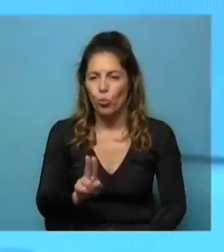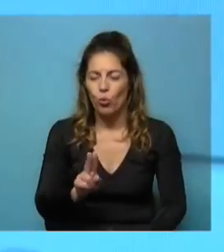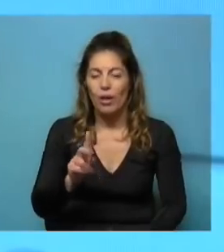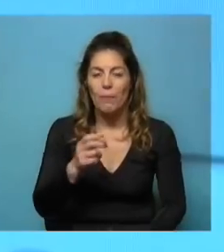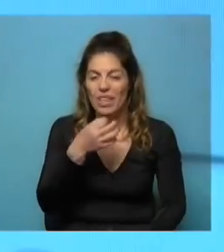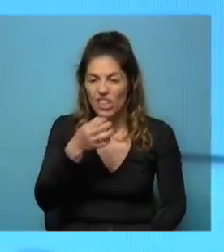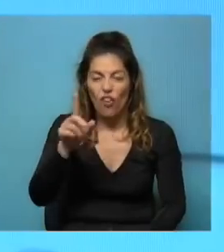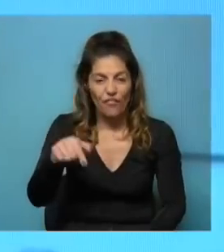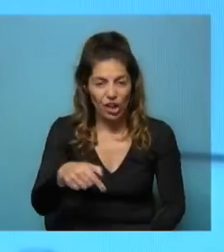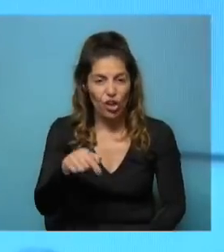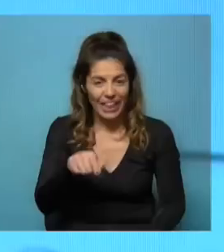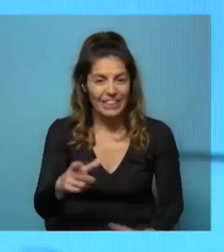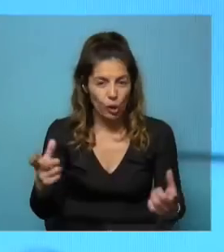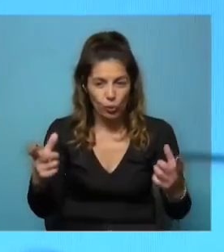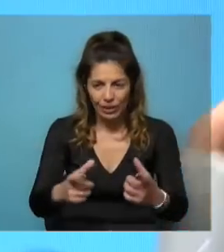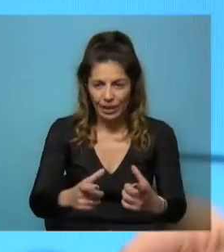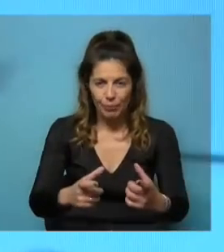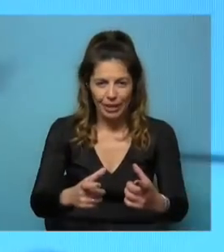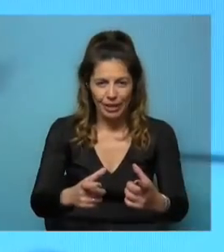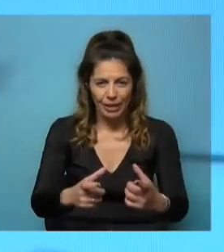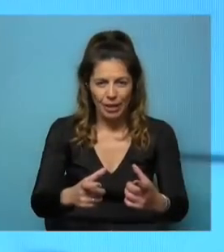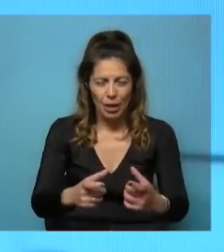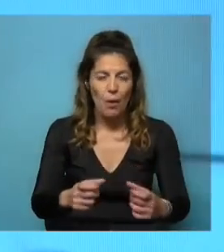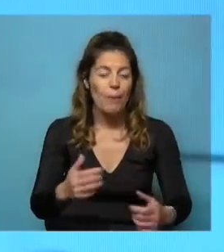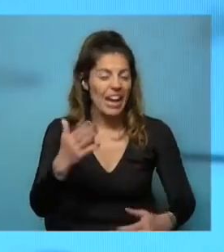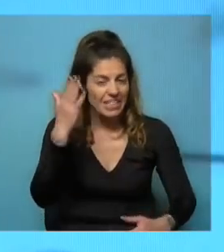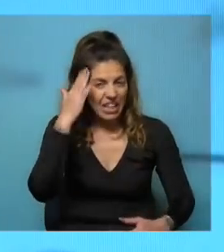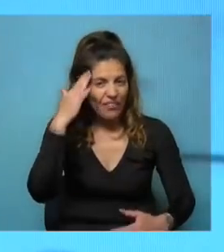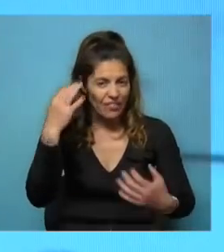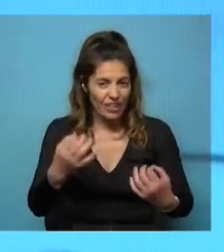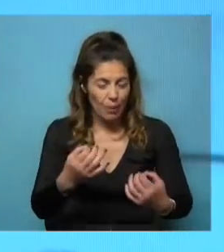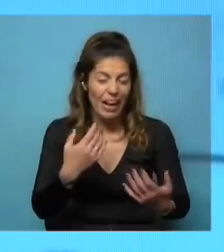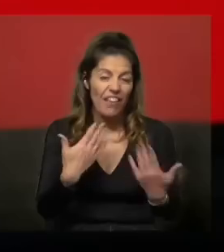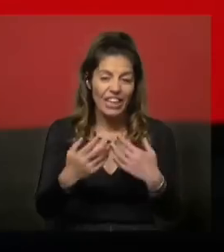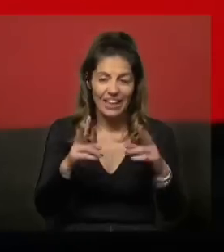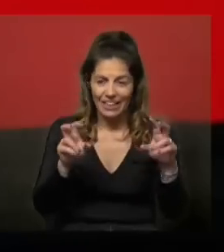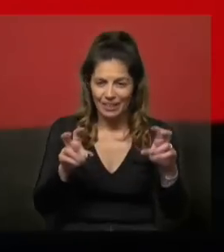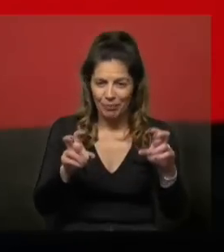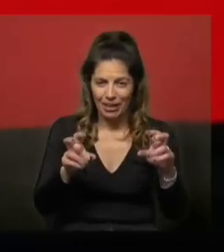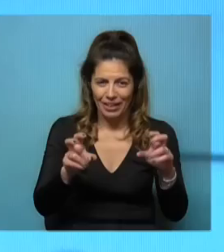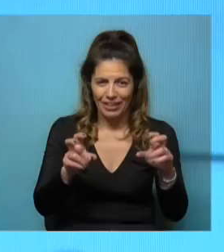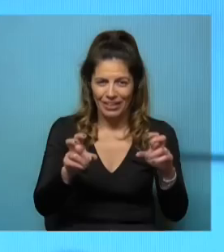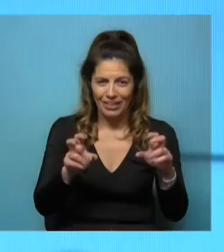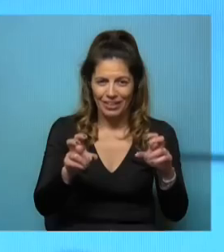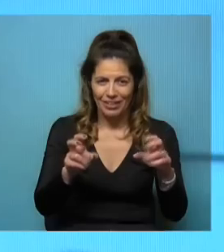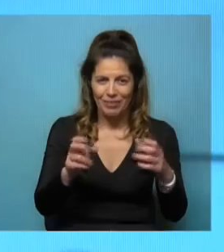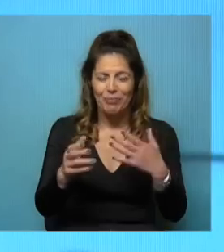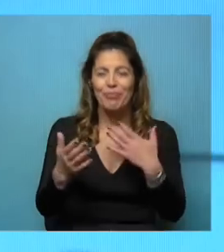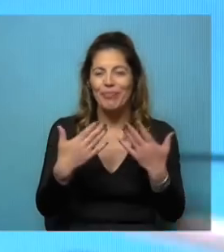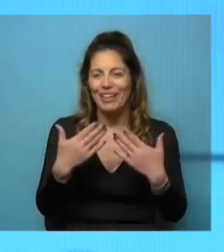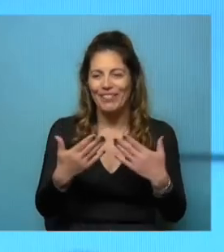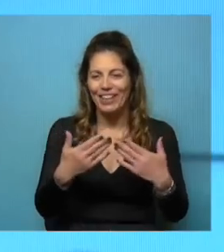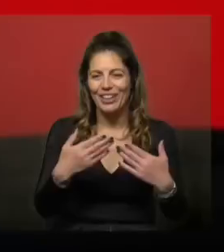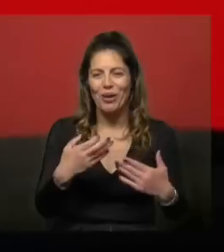de reunirme con monseñor para saber Para verle el tema cuando el señor no con buen señor